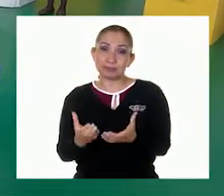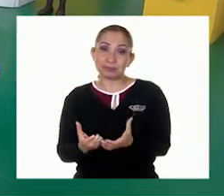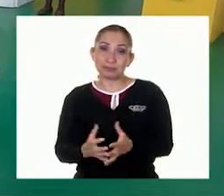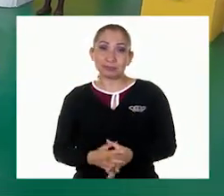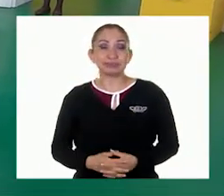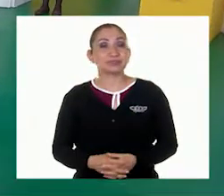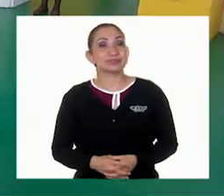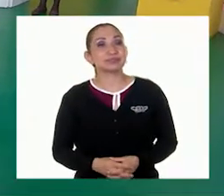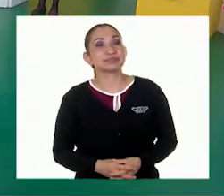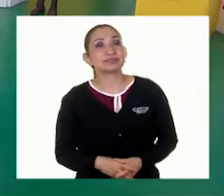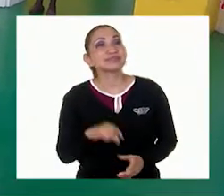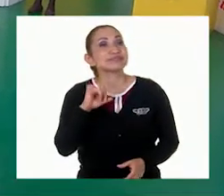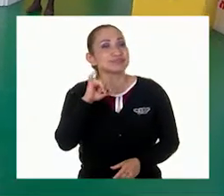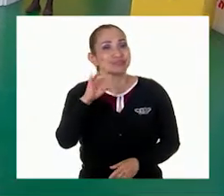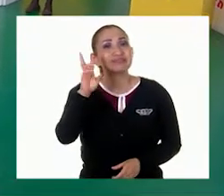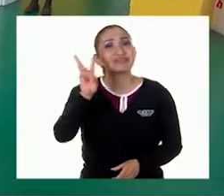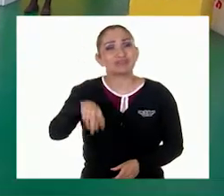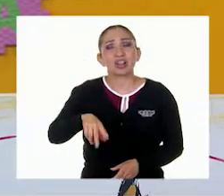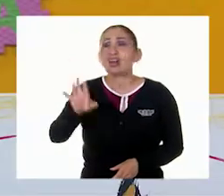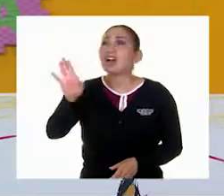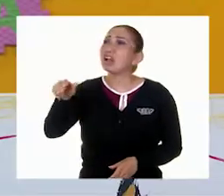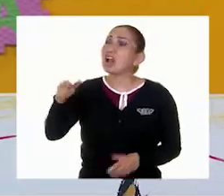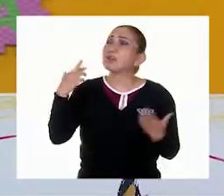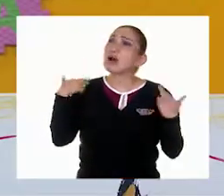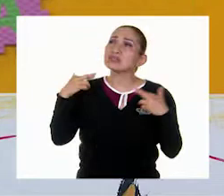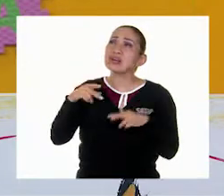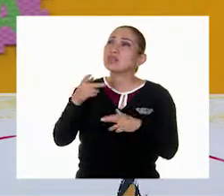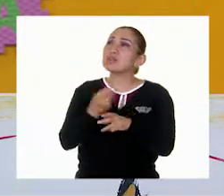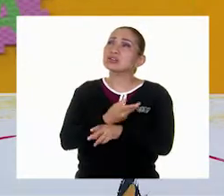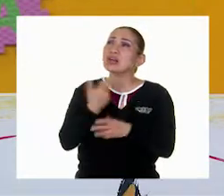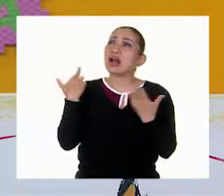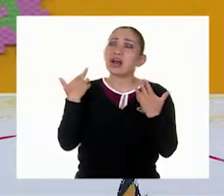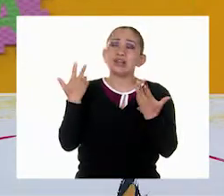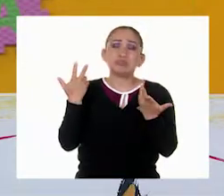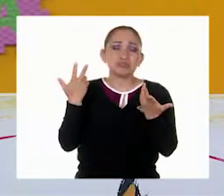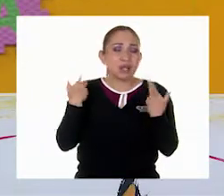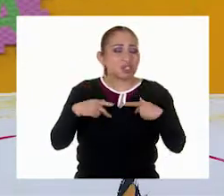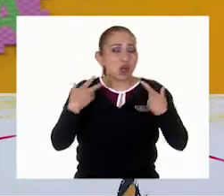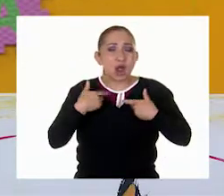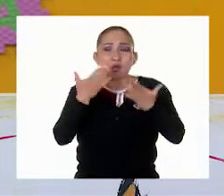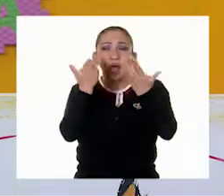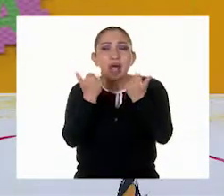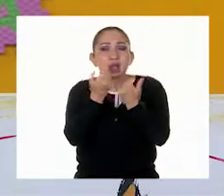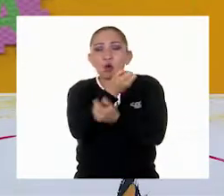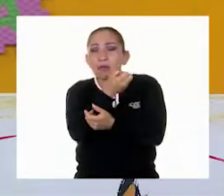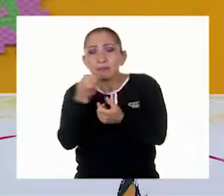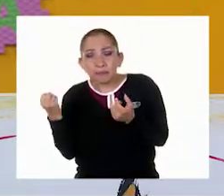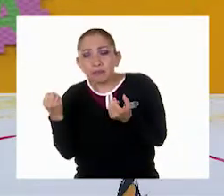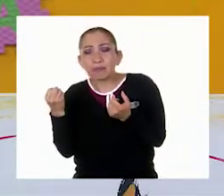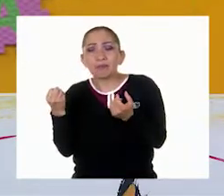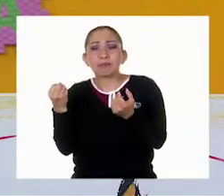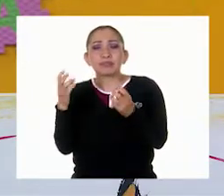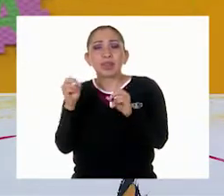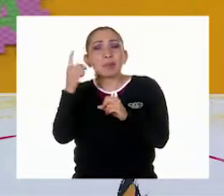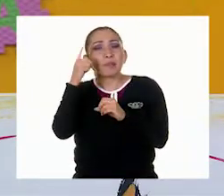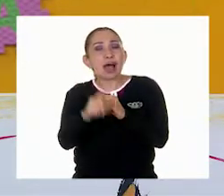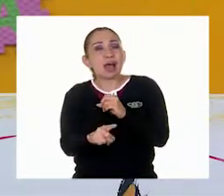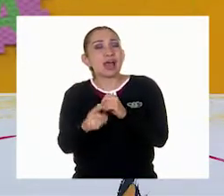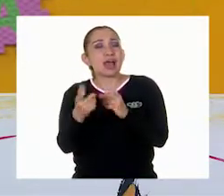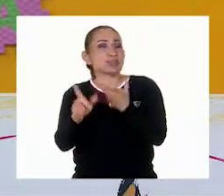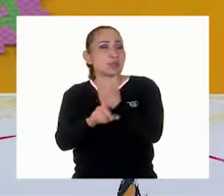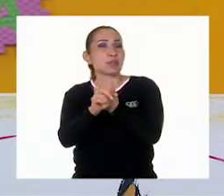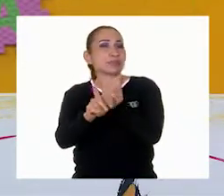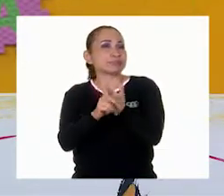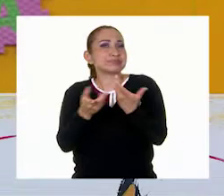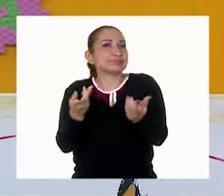Tierra. Así es. Maestra, ¿y qué pasa si las personas pues no se organizan y no actúan para atacar ese